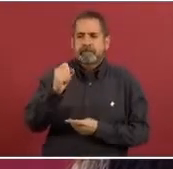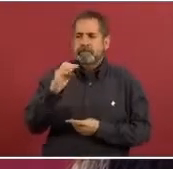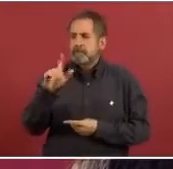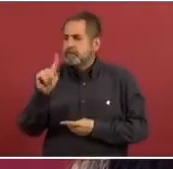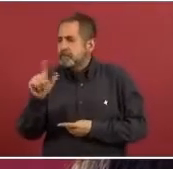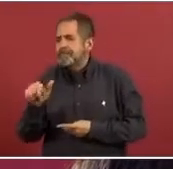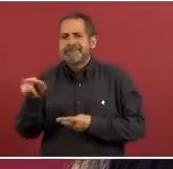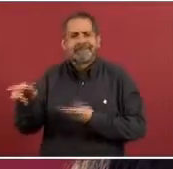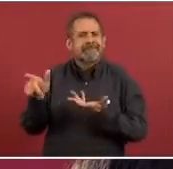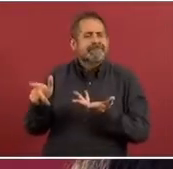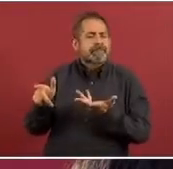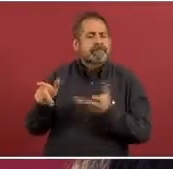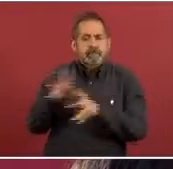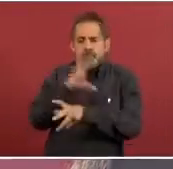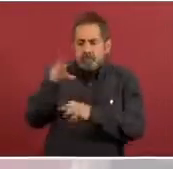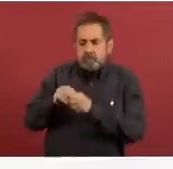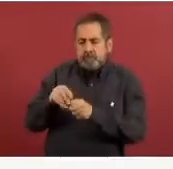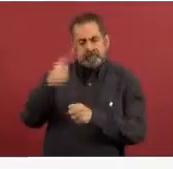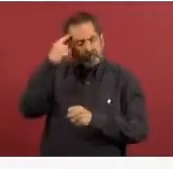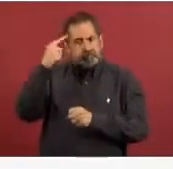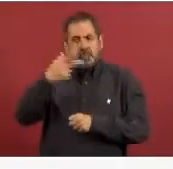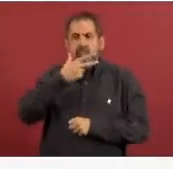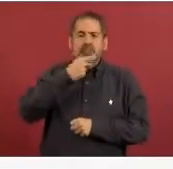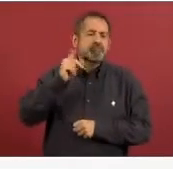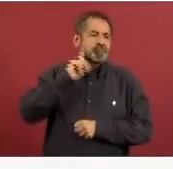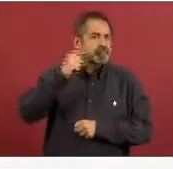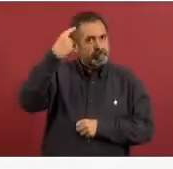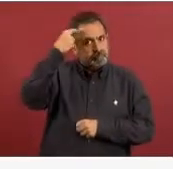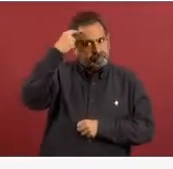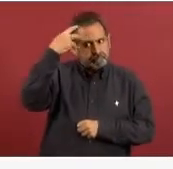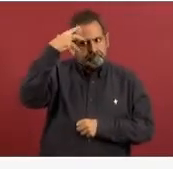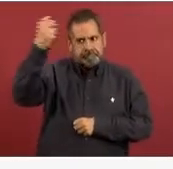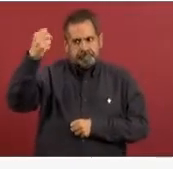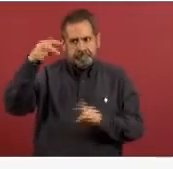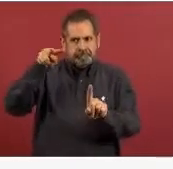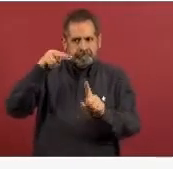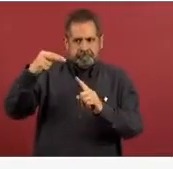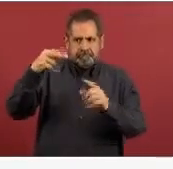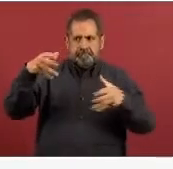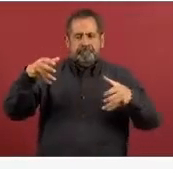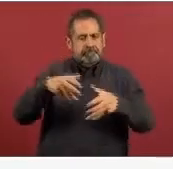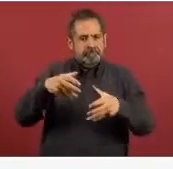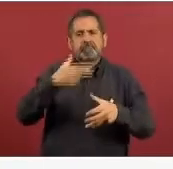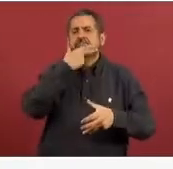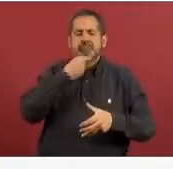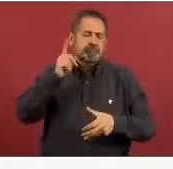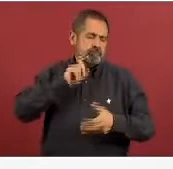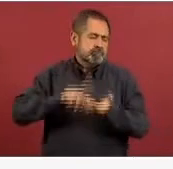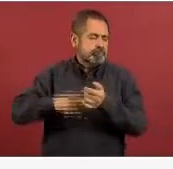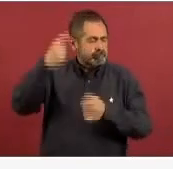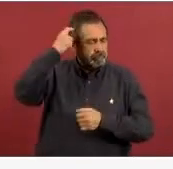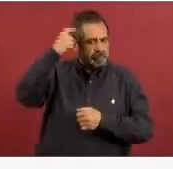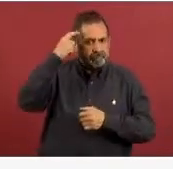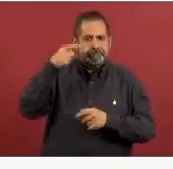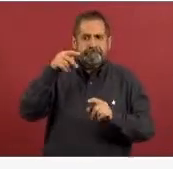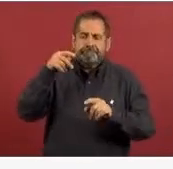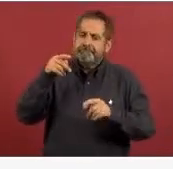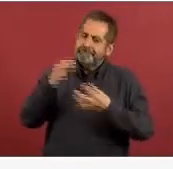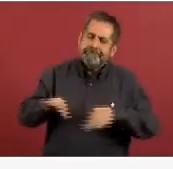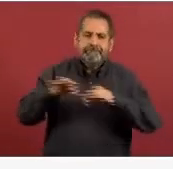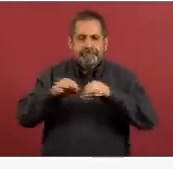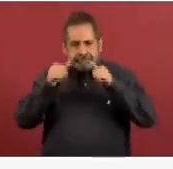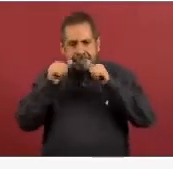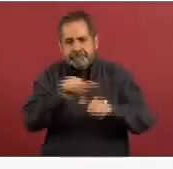nosotros llamamos la perspectiva de género, que no es más que preguntarnos qué podemos hacer más por las